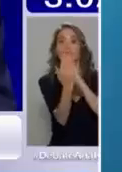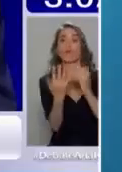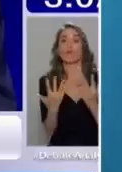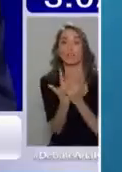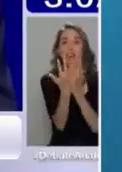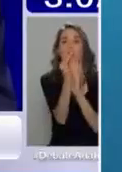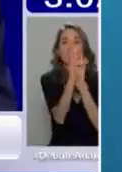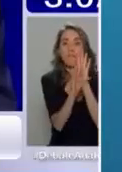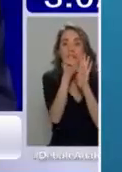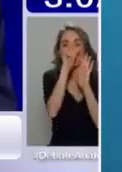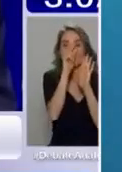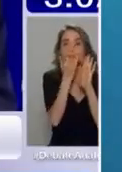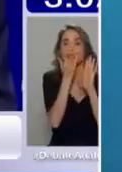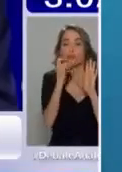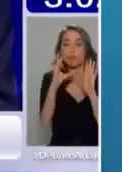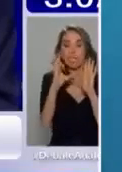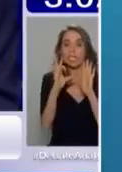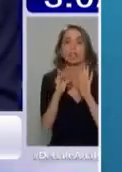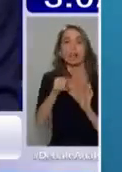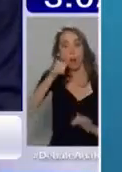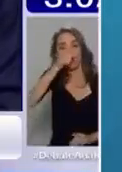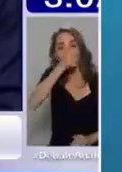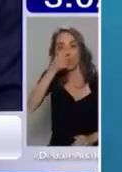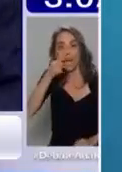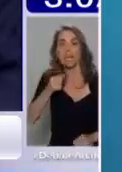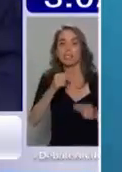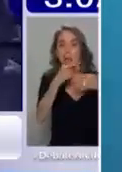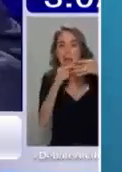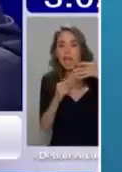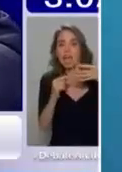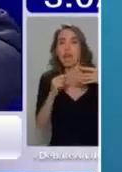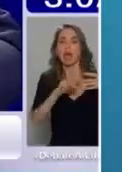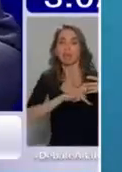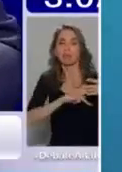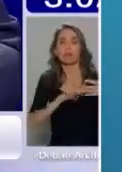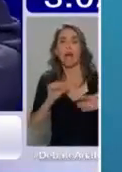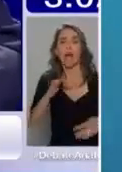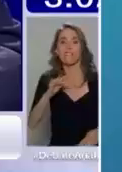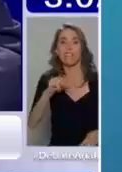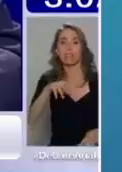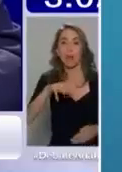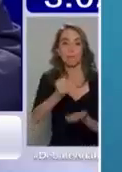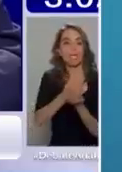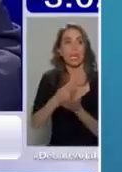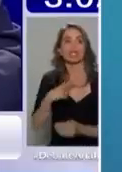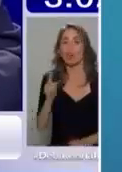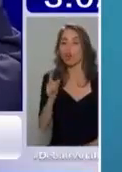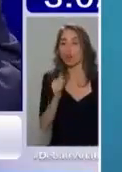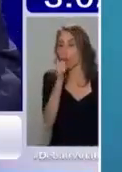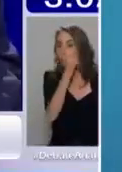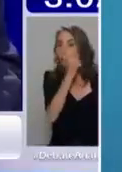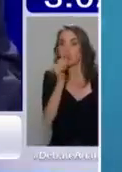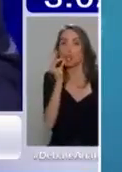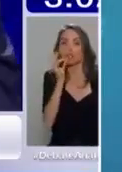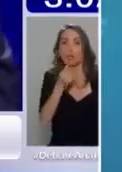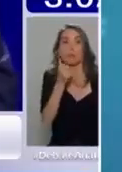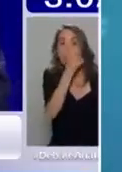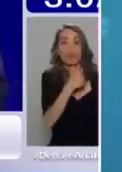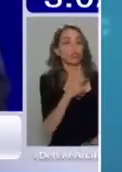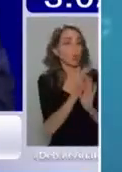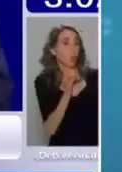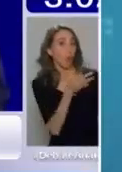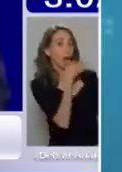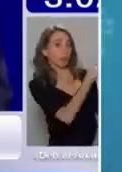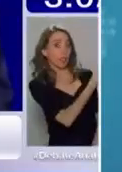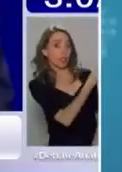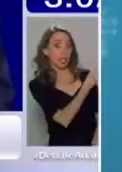de responder también como a una suspicacia que se había querido plantear sobre el posible consumo en el caso de